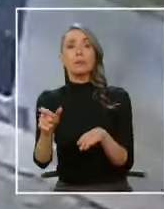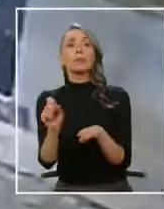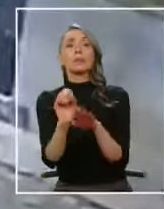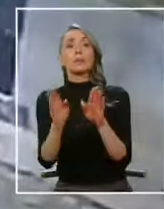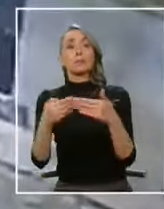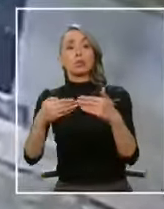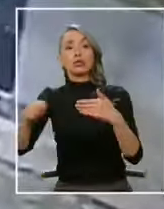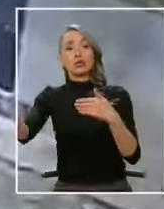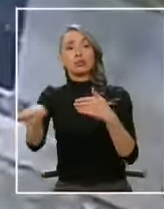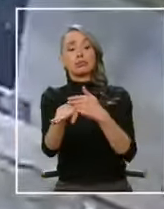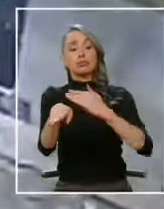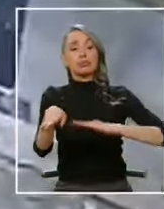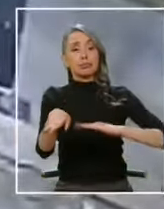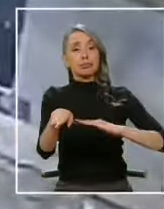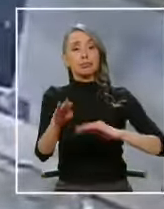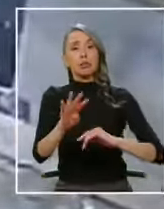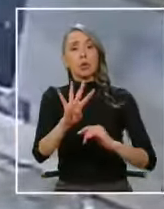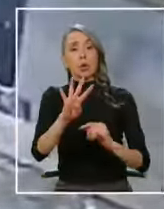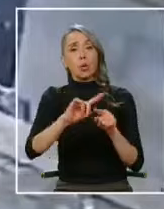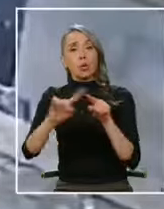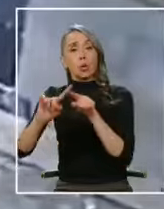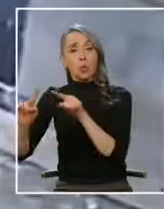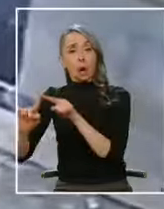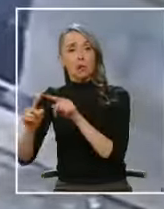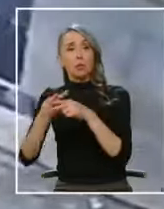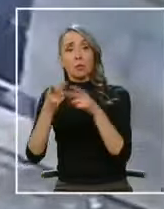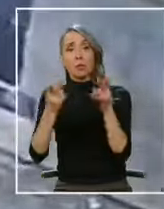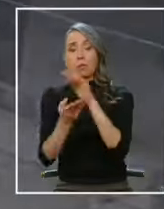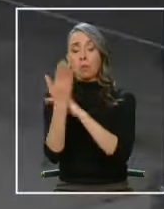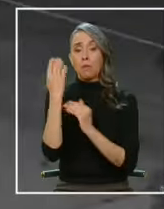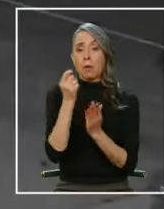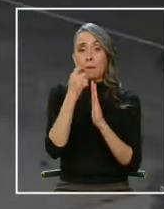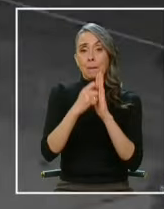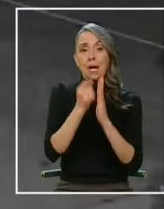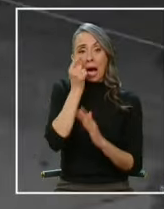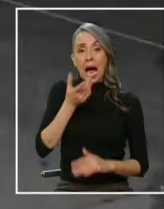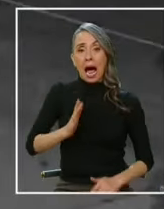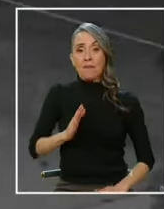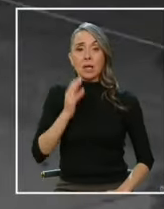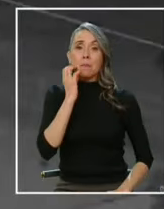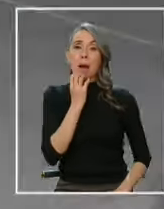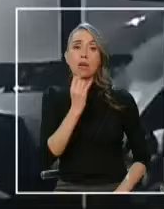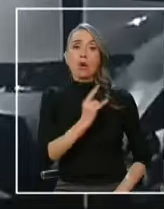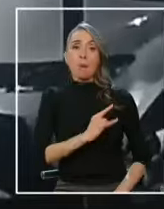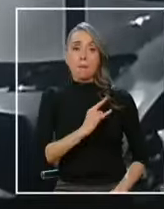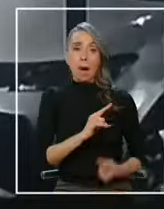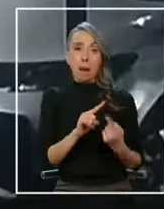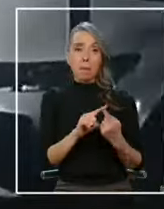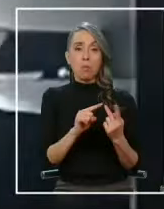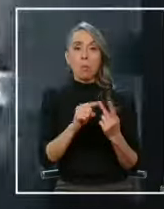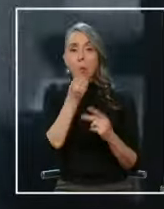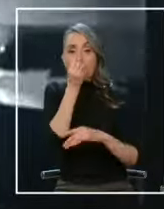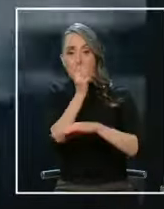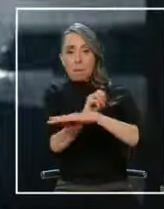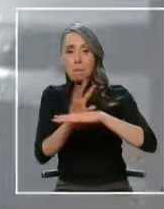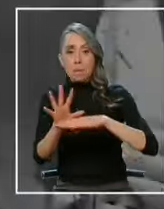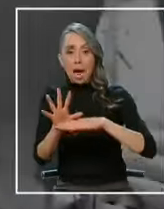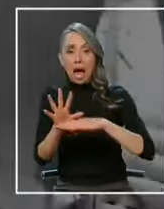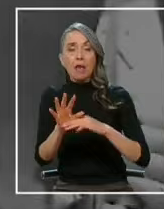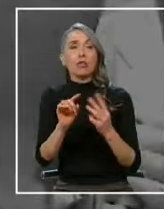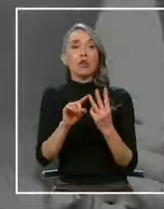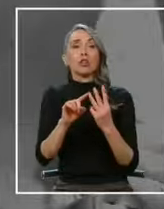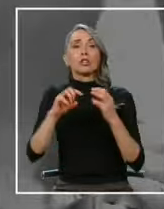se suma a la lista de los otros 4 conocidos públicamente entre abril y mayo. Maipú, Lo Prado,